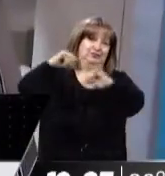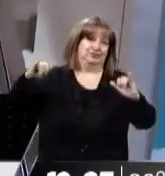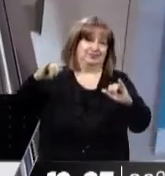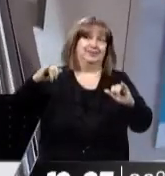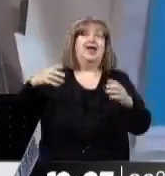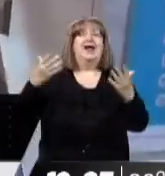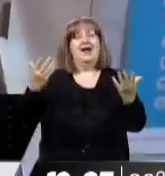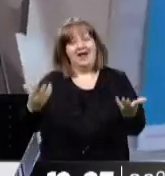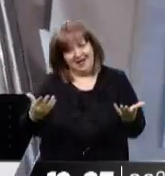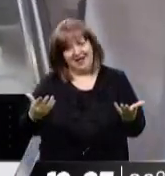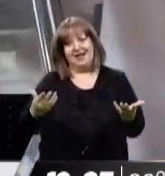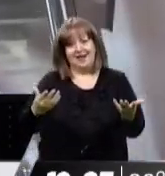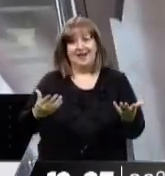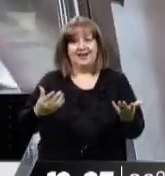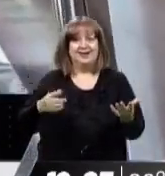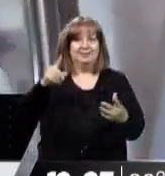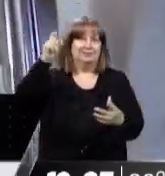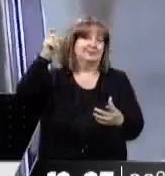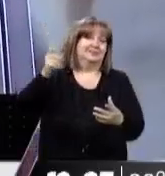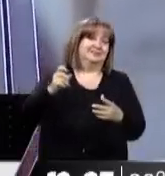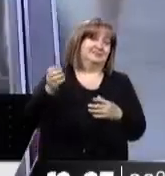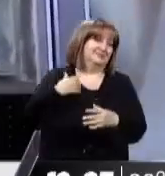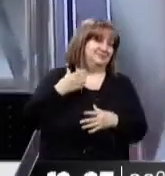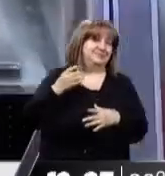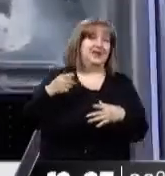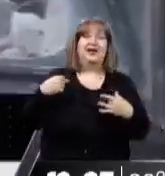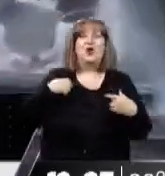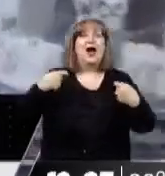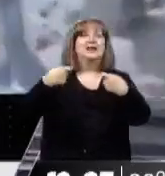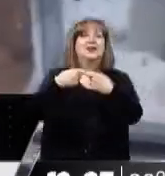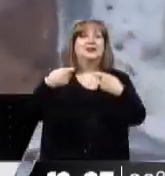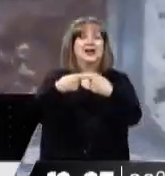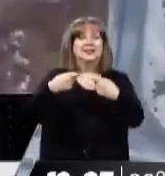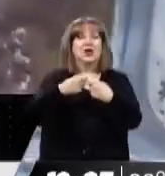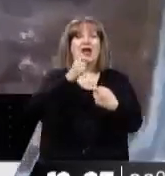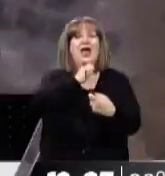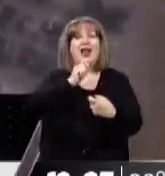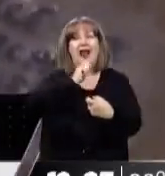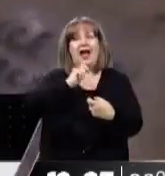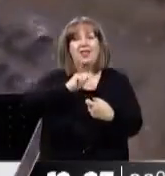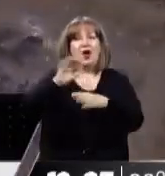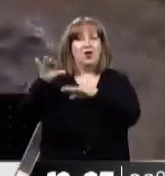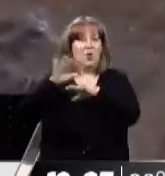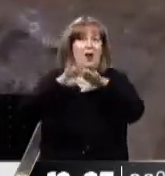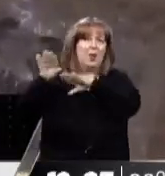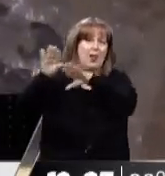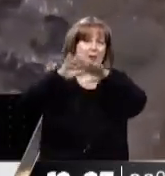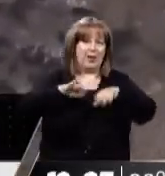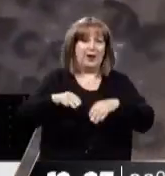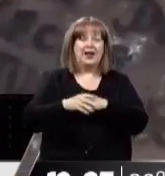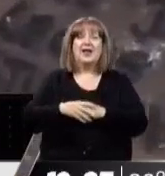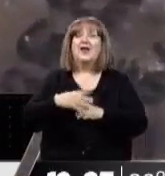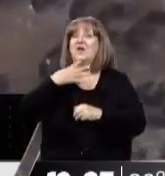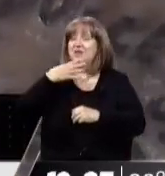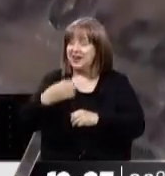heladeros artesanales. Se prendieron con la idea. Todos los que estamos en la Asociación de Heladeros Artesanales hacemos este gusto. Yo le voy a ser sincera, el suyo es el más rico.